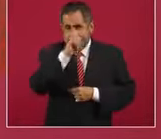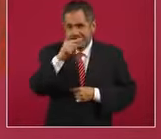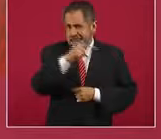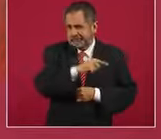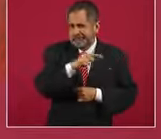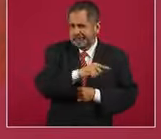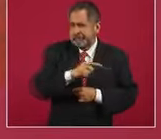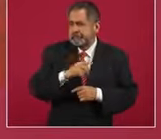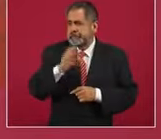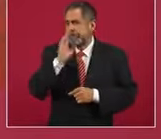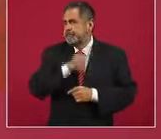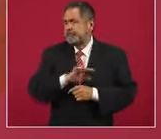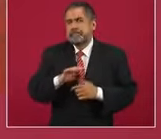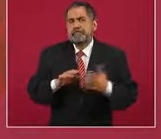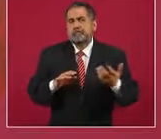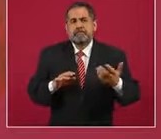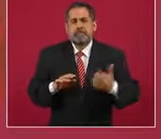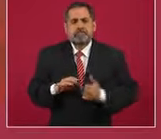muy